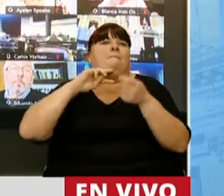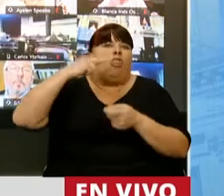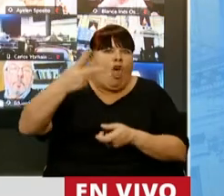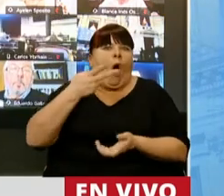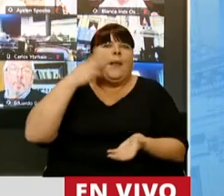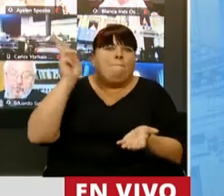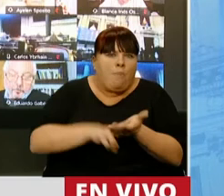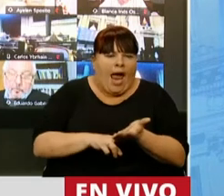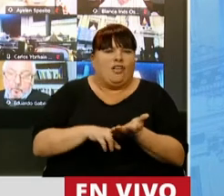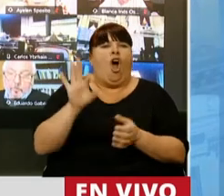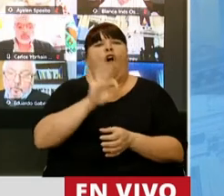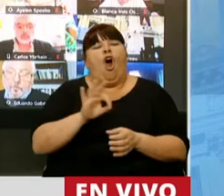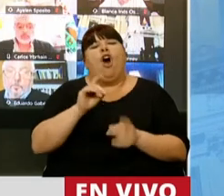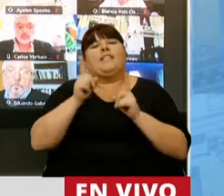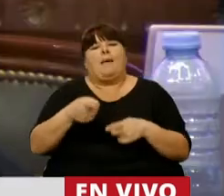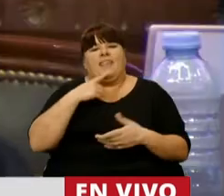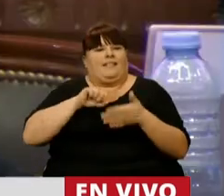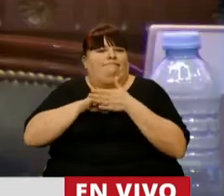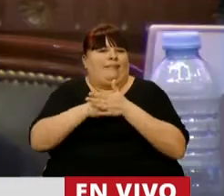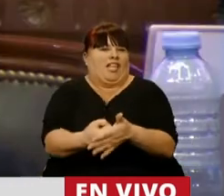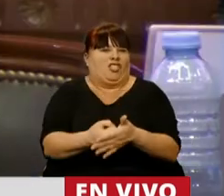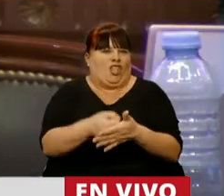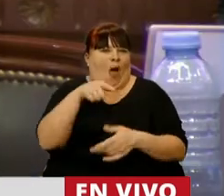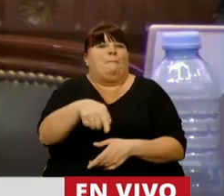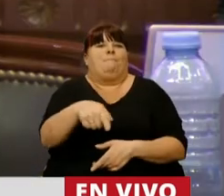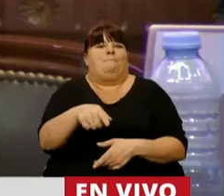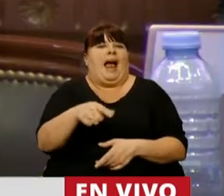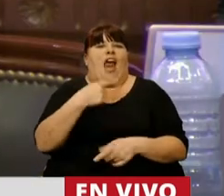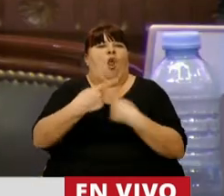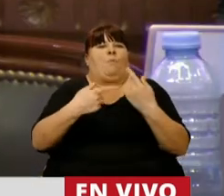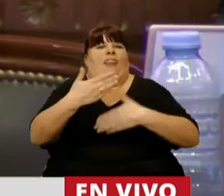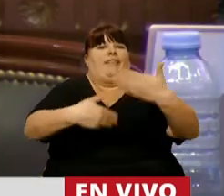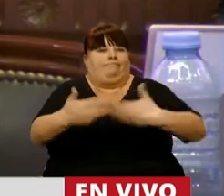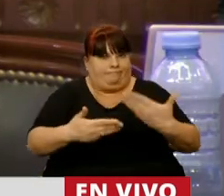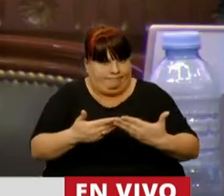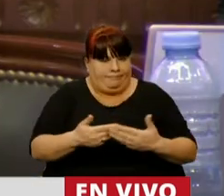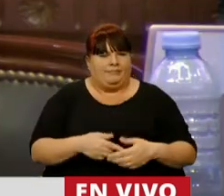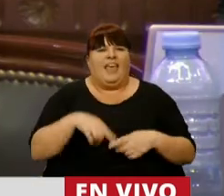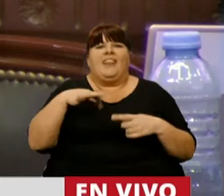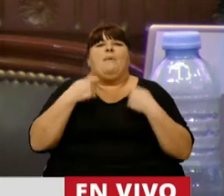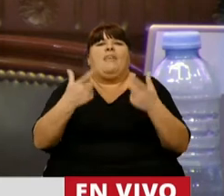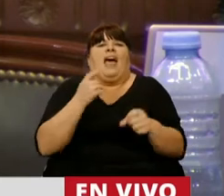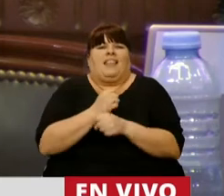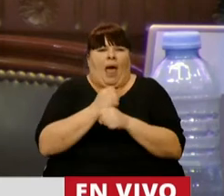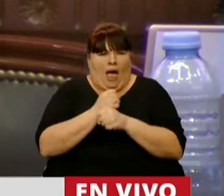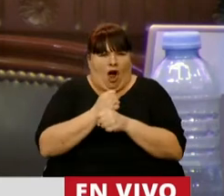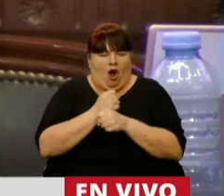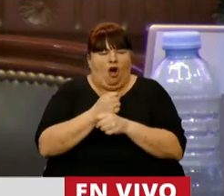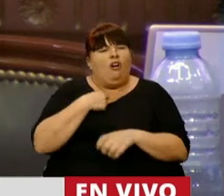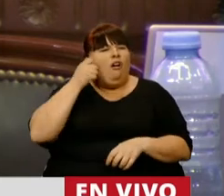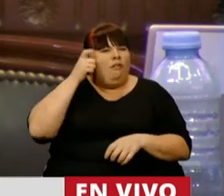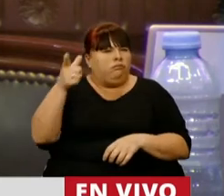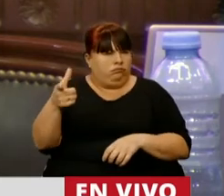mayores impuestos o se le pone, vuelvo a repetir, el pie sobre la cabeza para que no puedan crecer. Que genere trabajo. Yo me